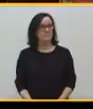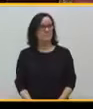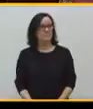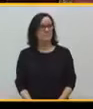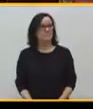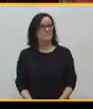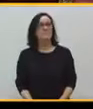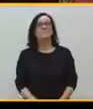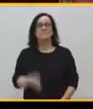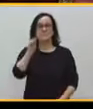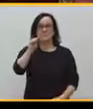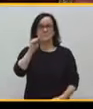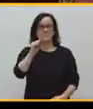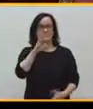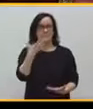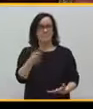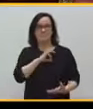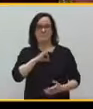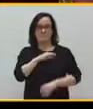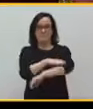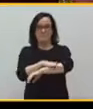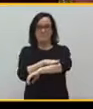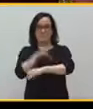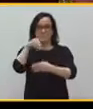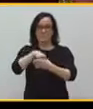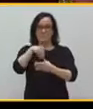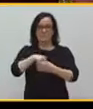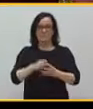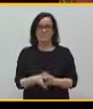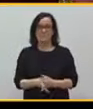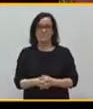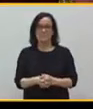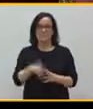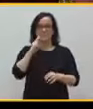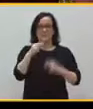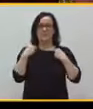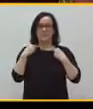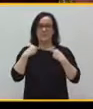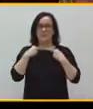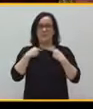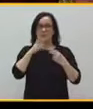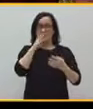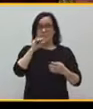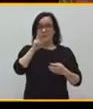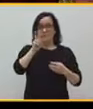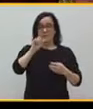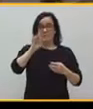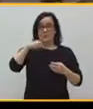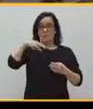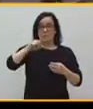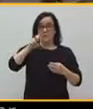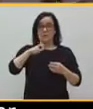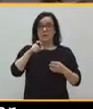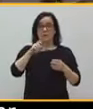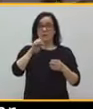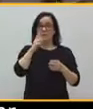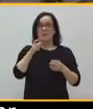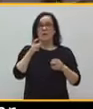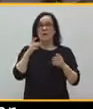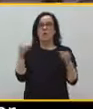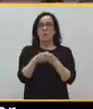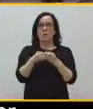Pregunta dirigida al señor ministro del Interior. Pregunta del diputado don Víctor Manuel Sánchez del Real, del Grupo Parlamentario Vox.